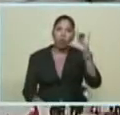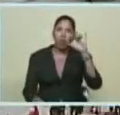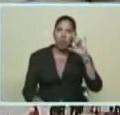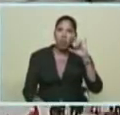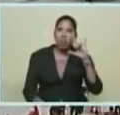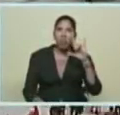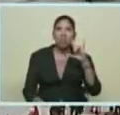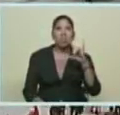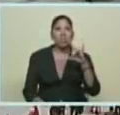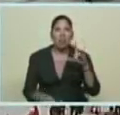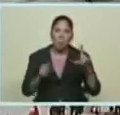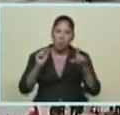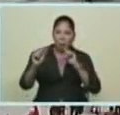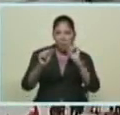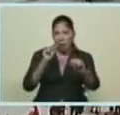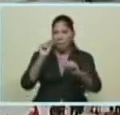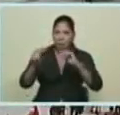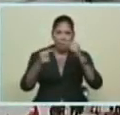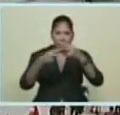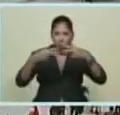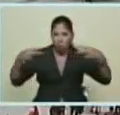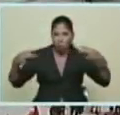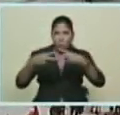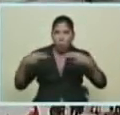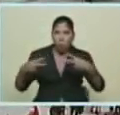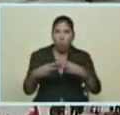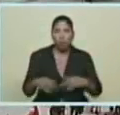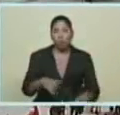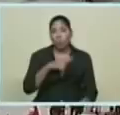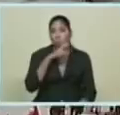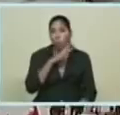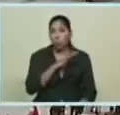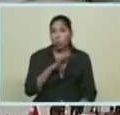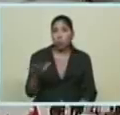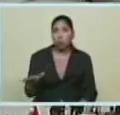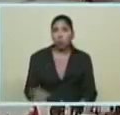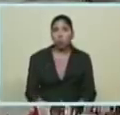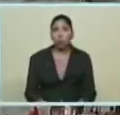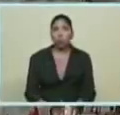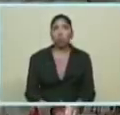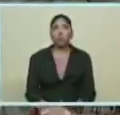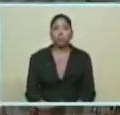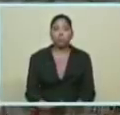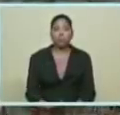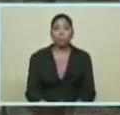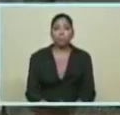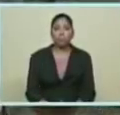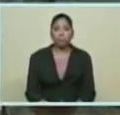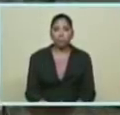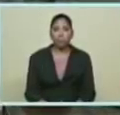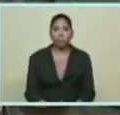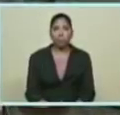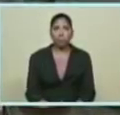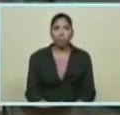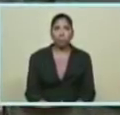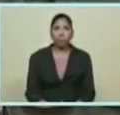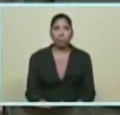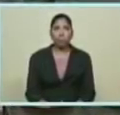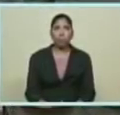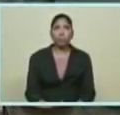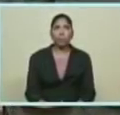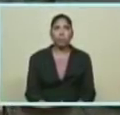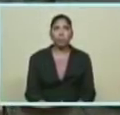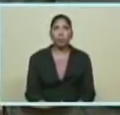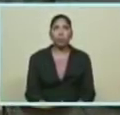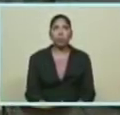Todo eso está tipificado ahora, gracias a Dios, en la muy moderna, en la muy humana y